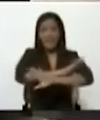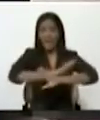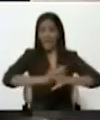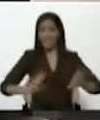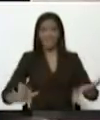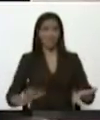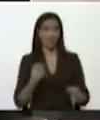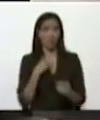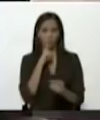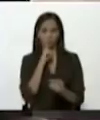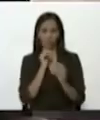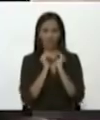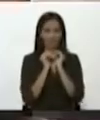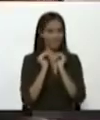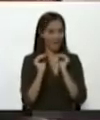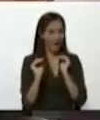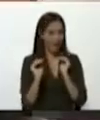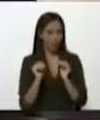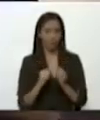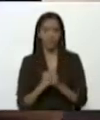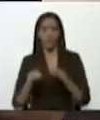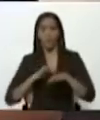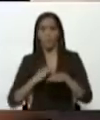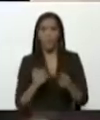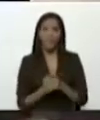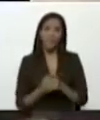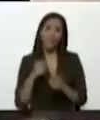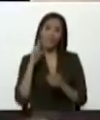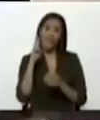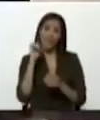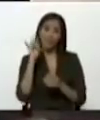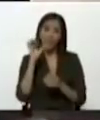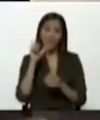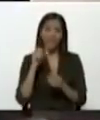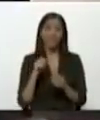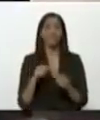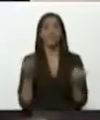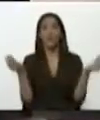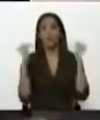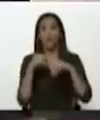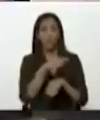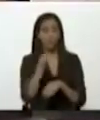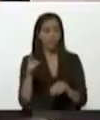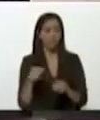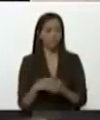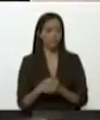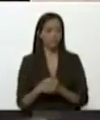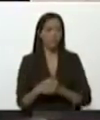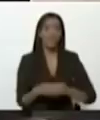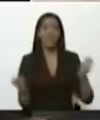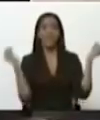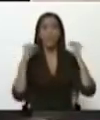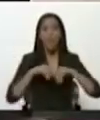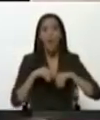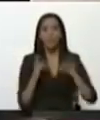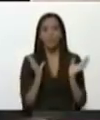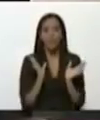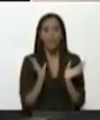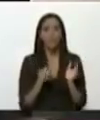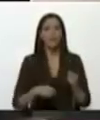mundo se quedó callado. ¿Por qué? Porque Rafael Ramírez cuadró con ustedes. Y cuadró fue el organigrama para